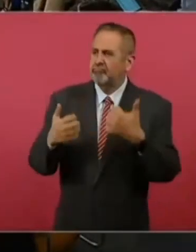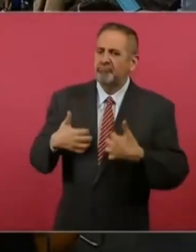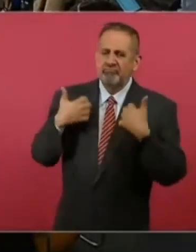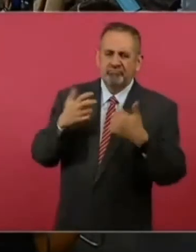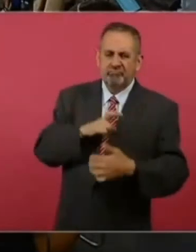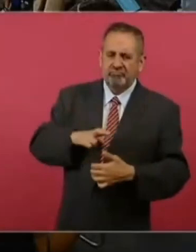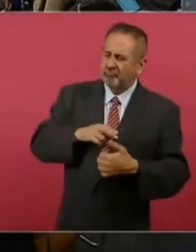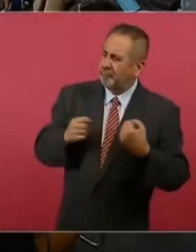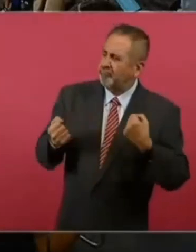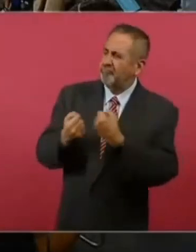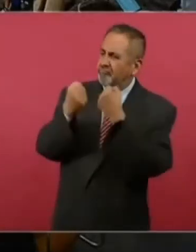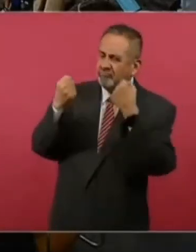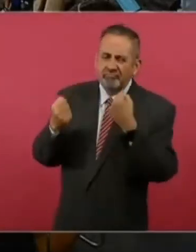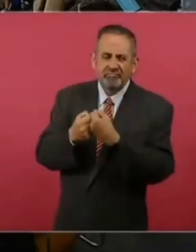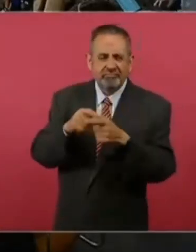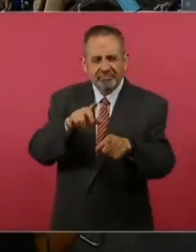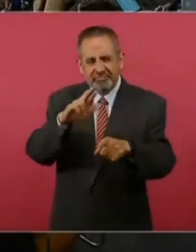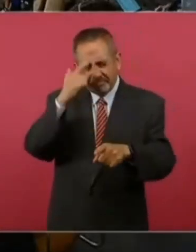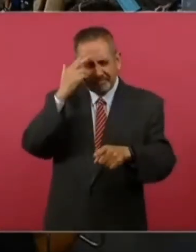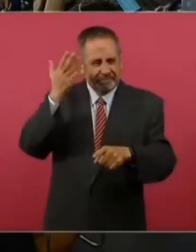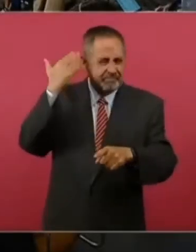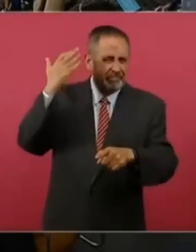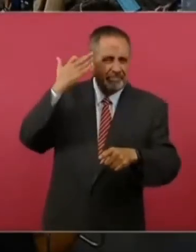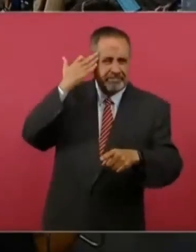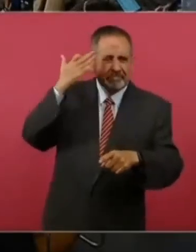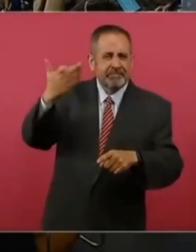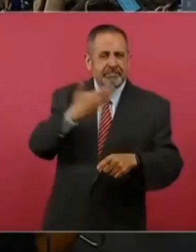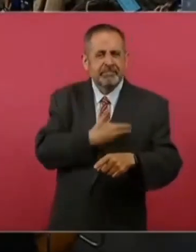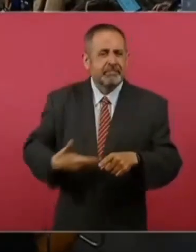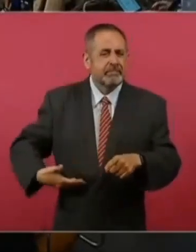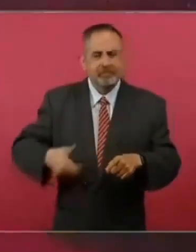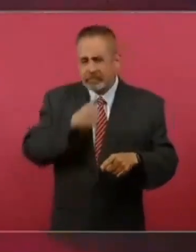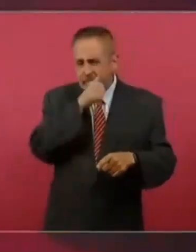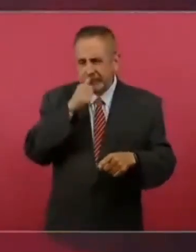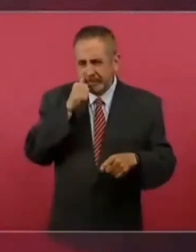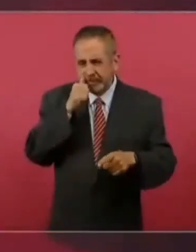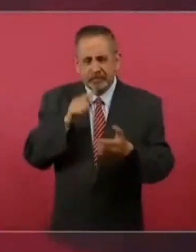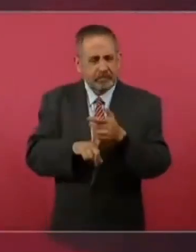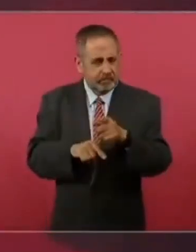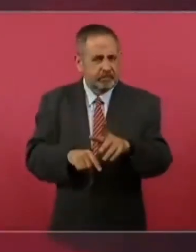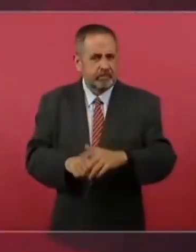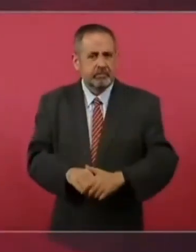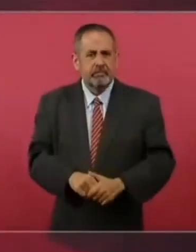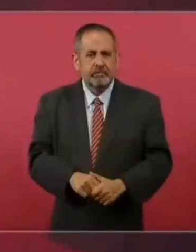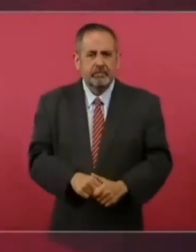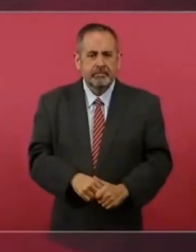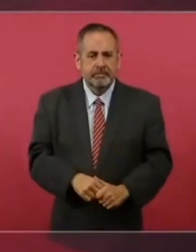En la época de la lucha del presidente Juárez,